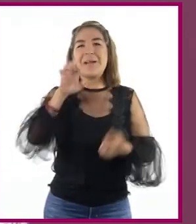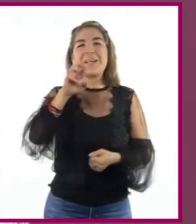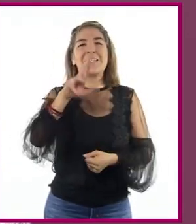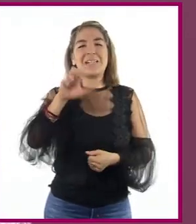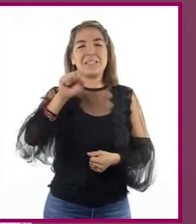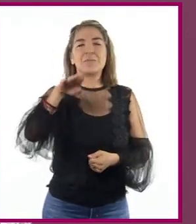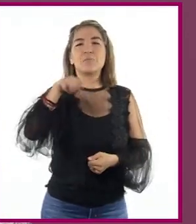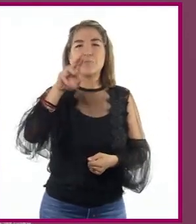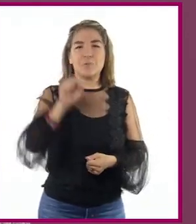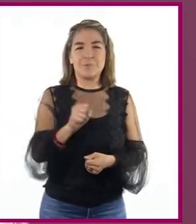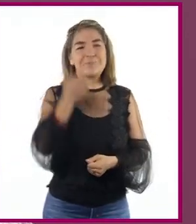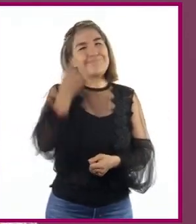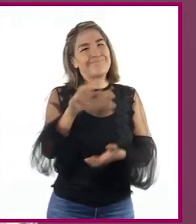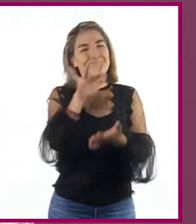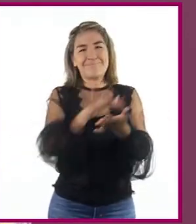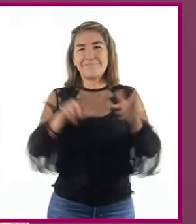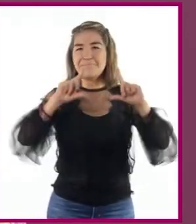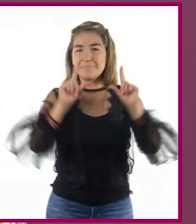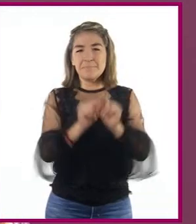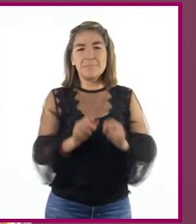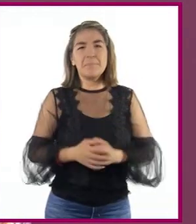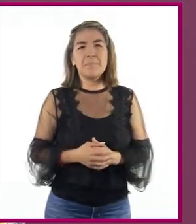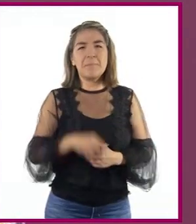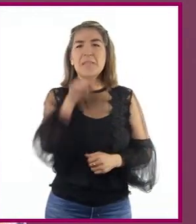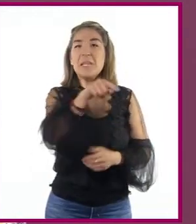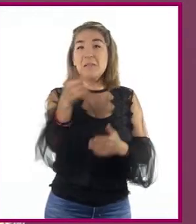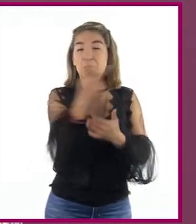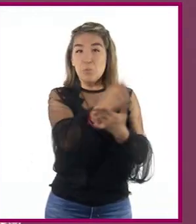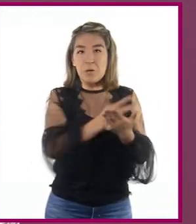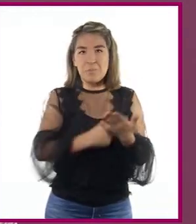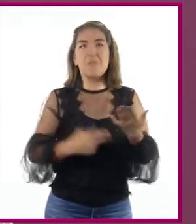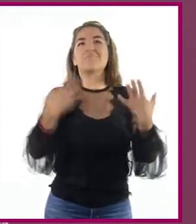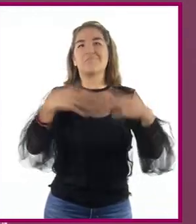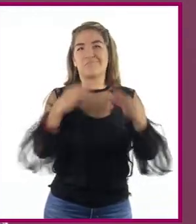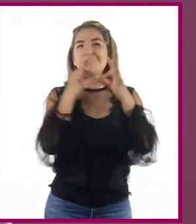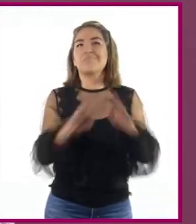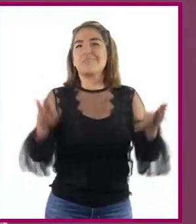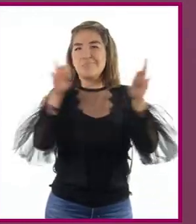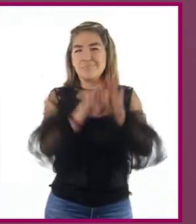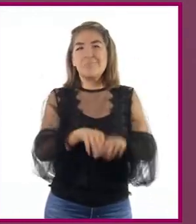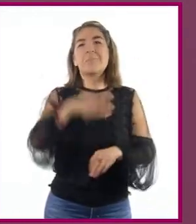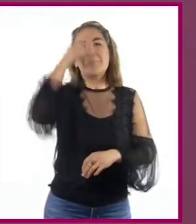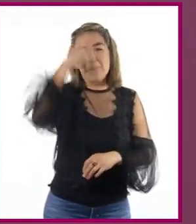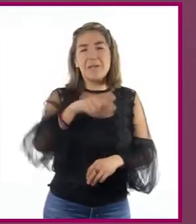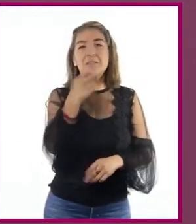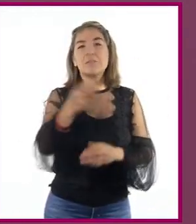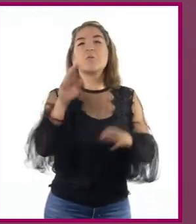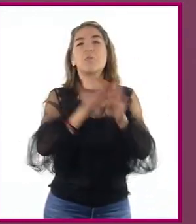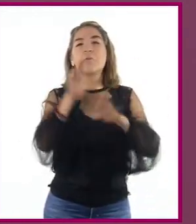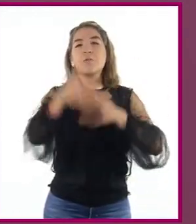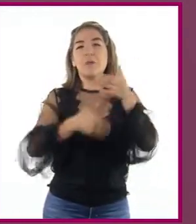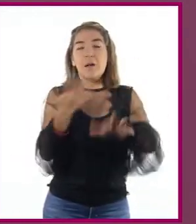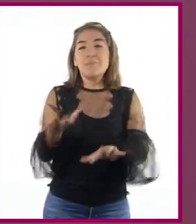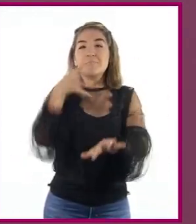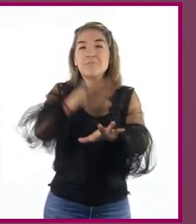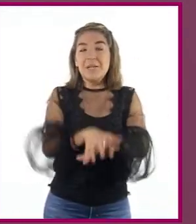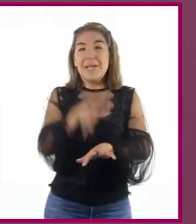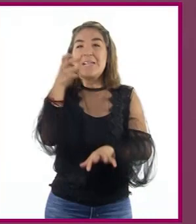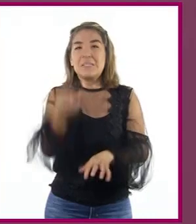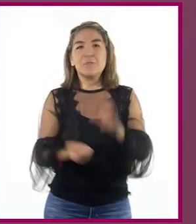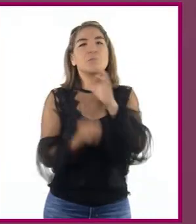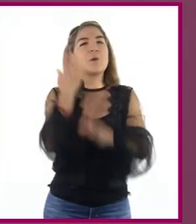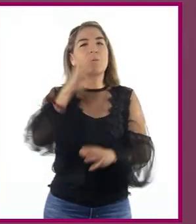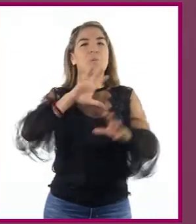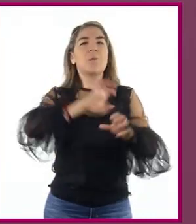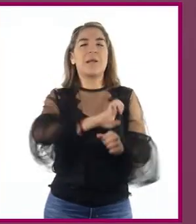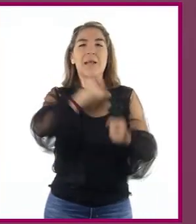la lectura. El programa Erasmus ha sido muy importante en la consolidación del proceso de integración europea, ya